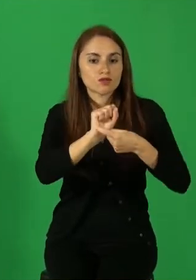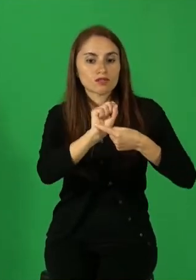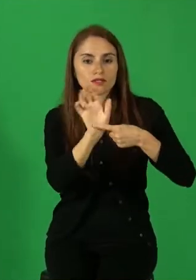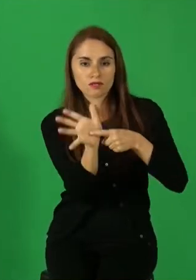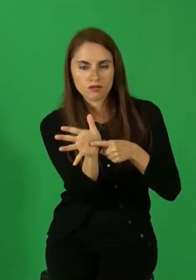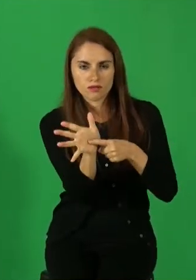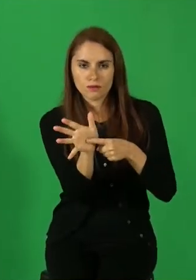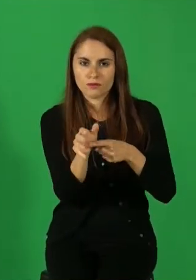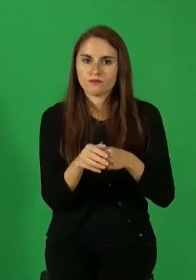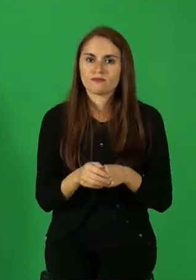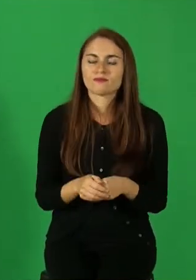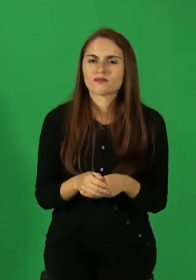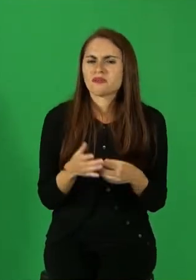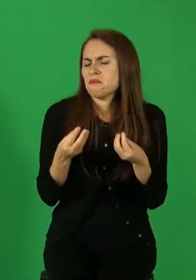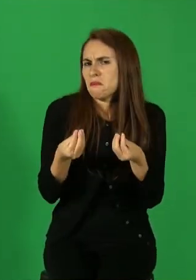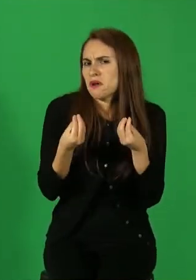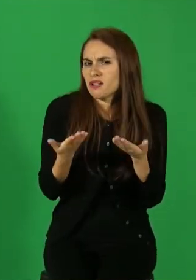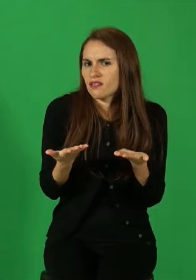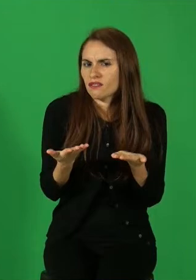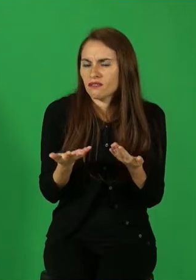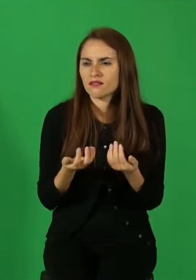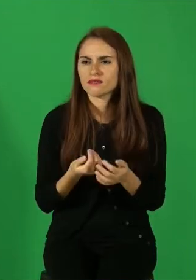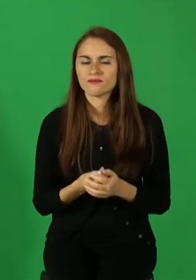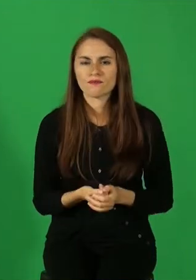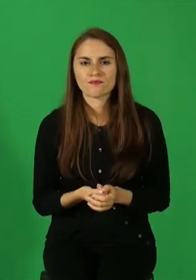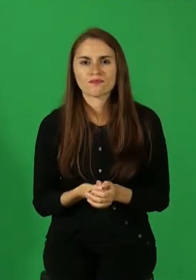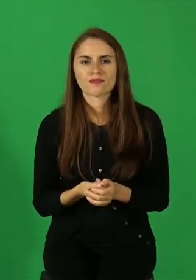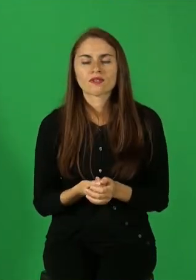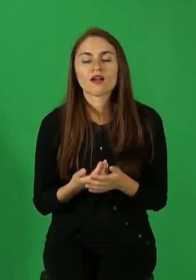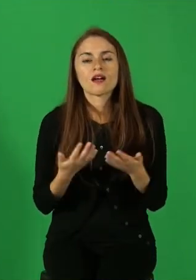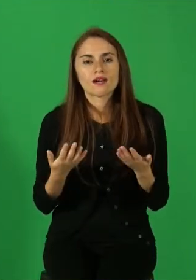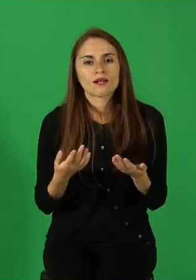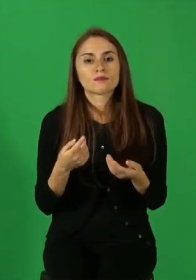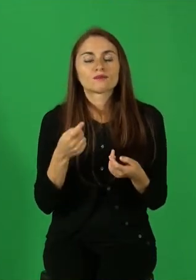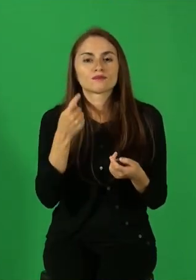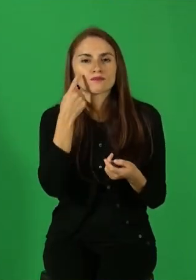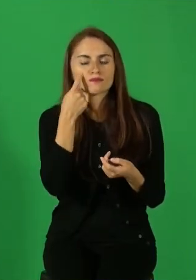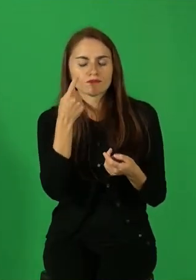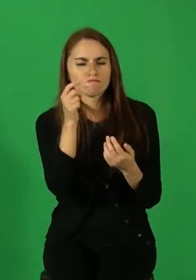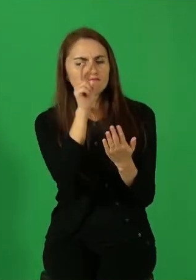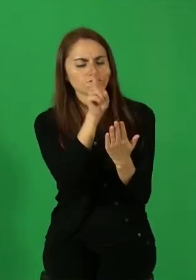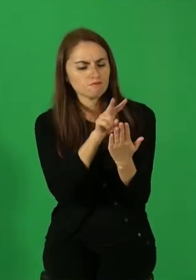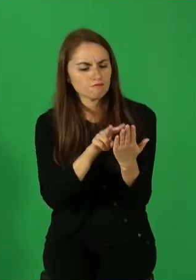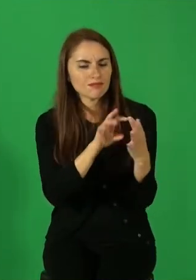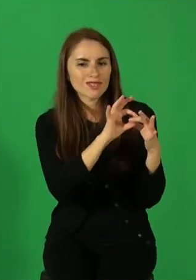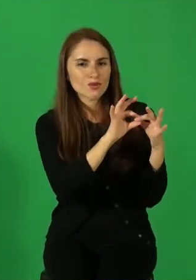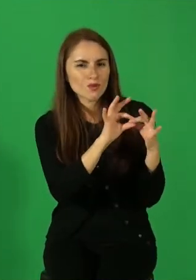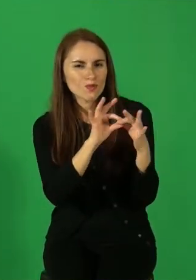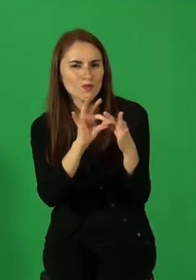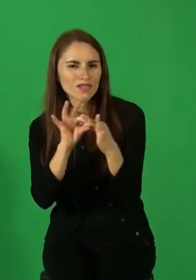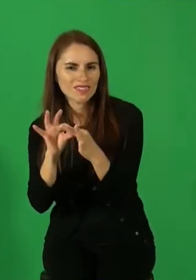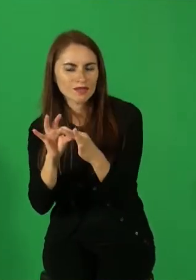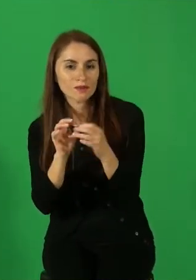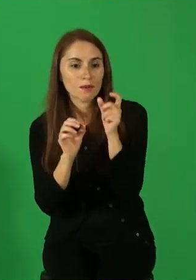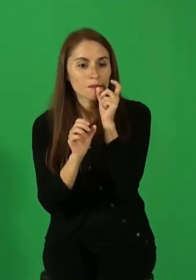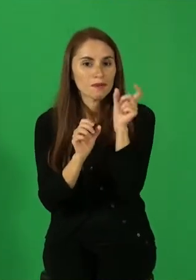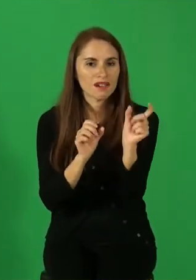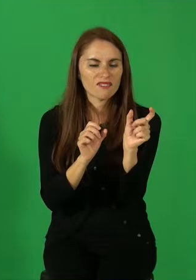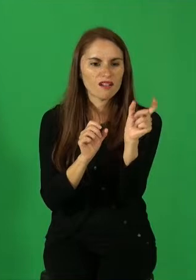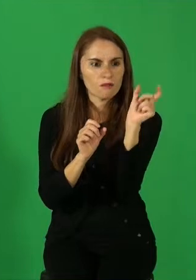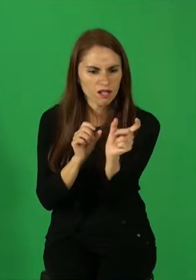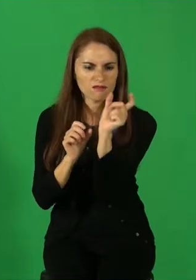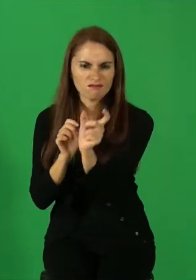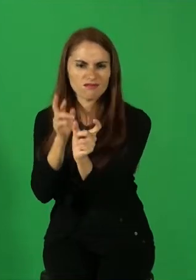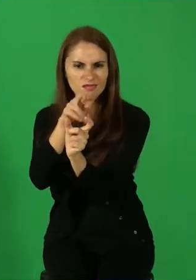sinónimas. ¿Con qué finalidad? ¿No es cierto? Con asegurar la continuidad del tema